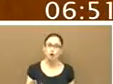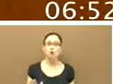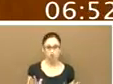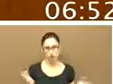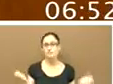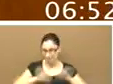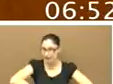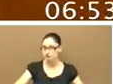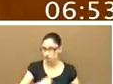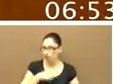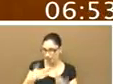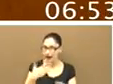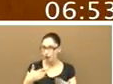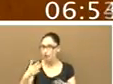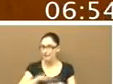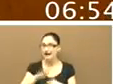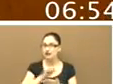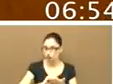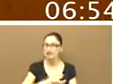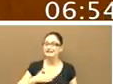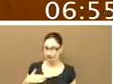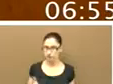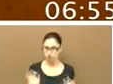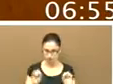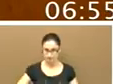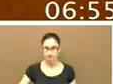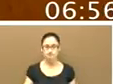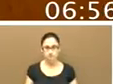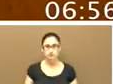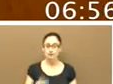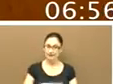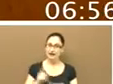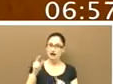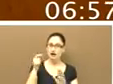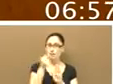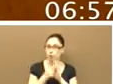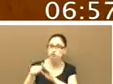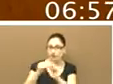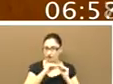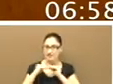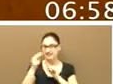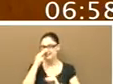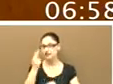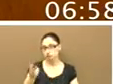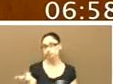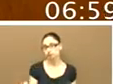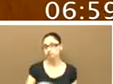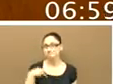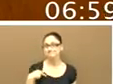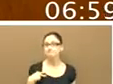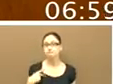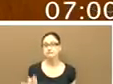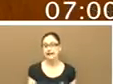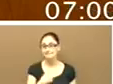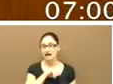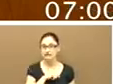estamos por el diálogo para resolver los problemas, para llegar a acuerdos, para buscar puntos de coincidencia en los intereses comunes de España. Se supone que es una vez que